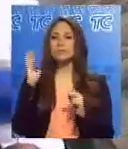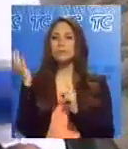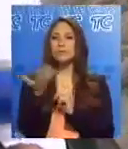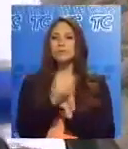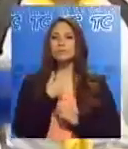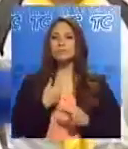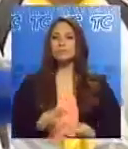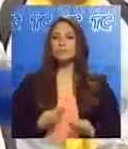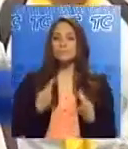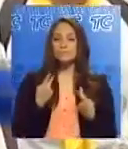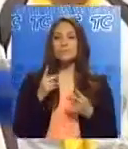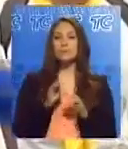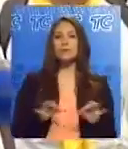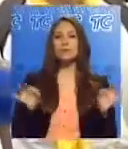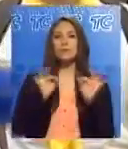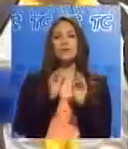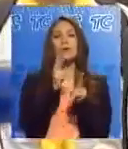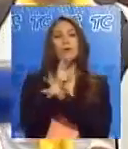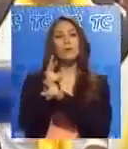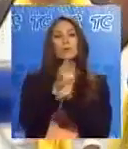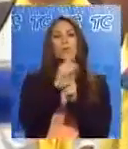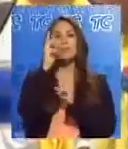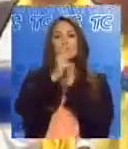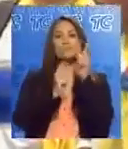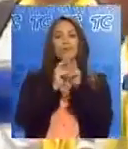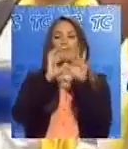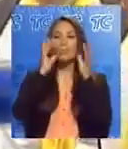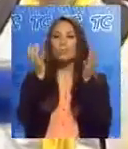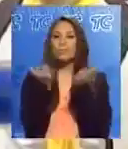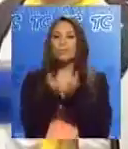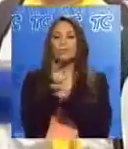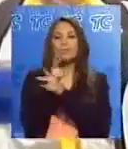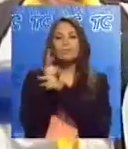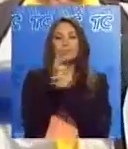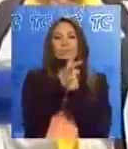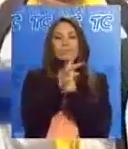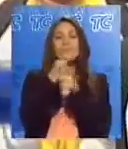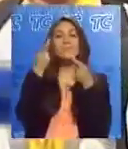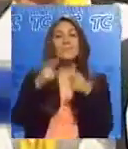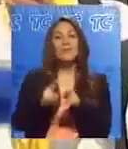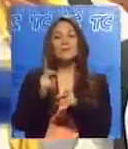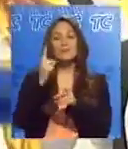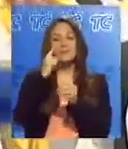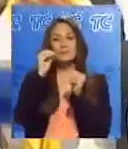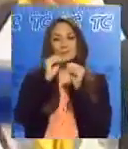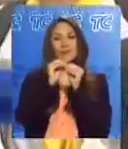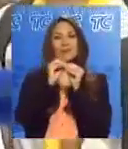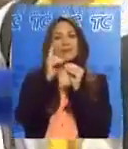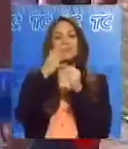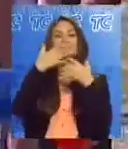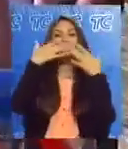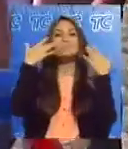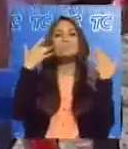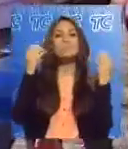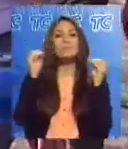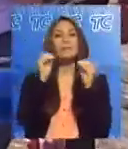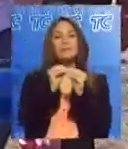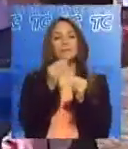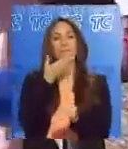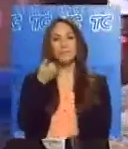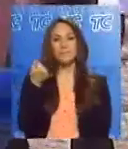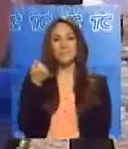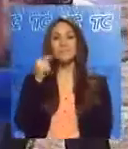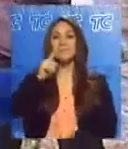que habitamos. Es para cuidar el planeta y lo mejor es para que el planeta pueda tener más aire puro.